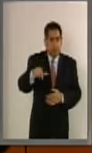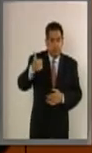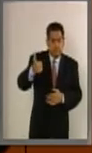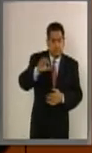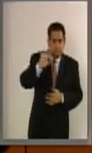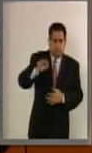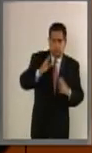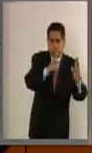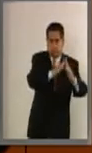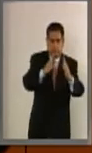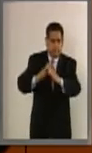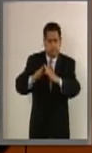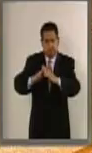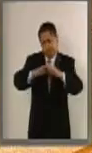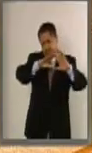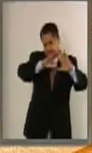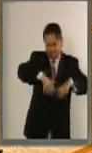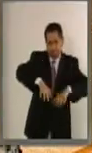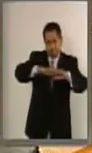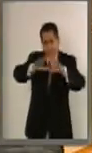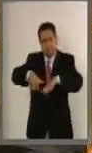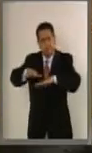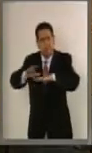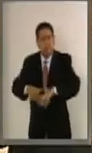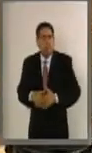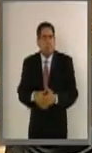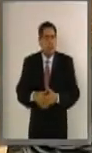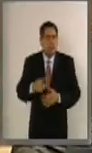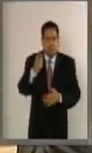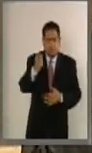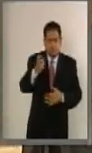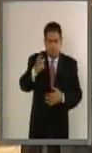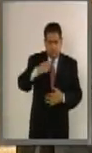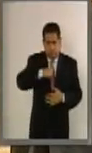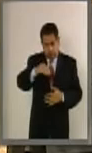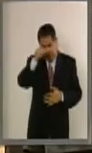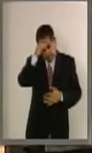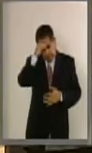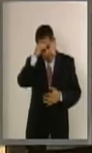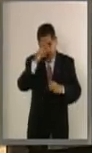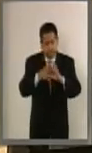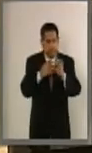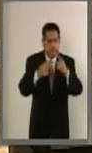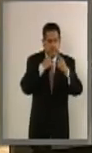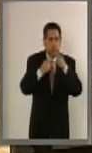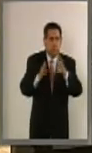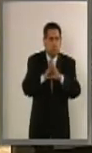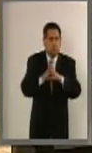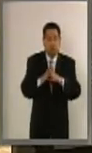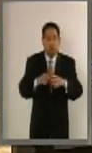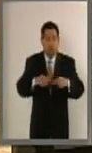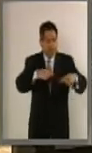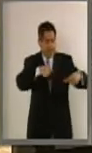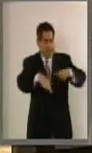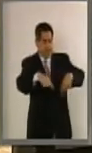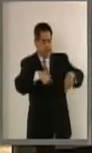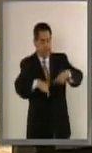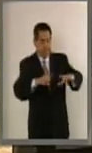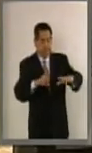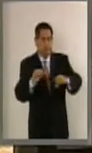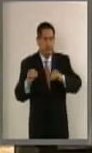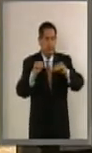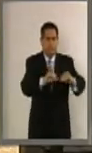casas se cayeron. Por eso, tuvieron que instalar en el campo de fútbol municipal el